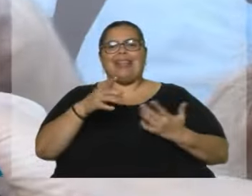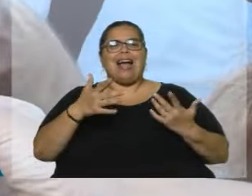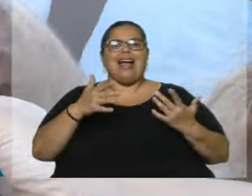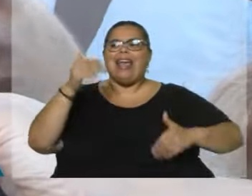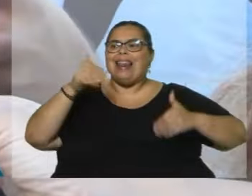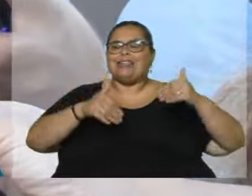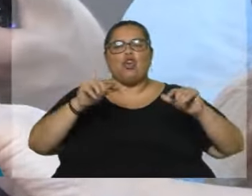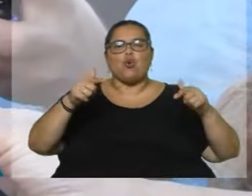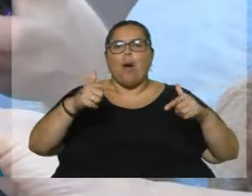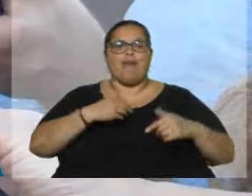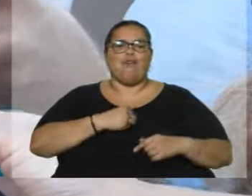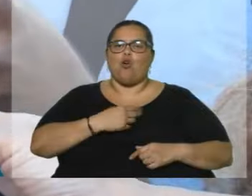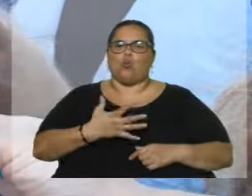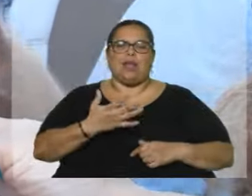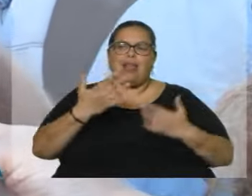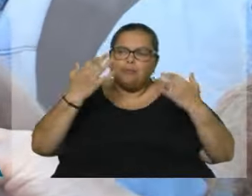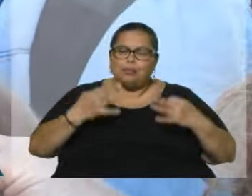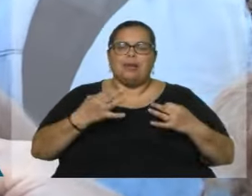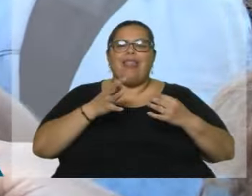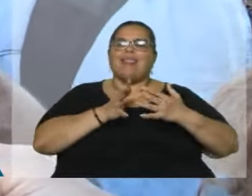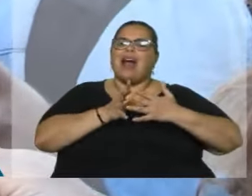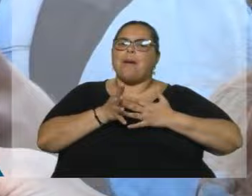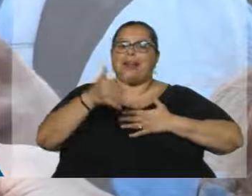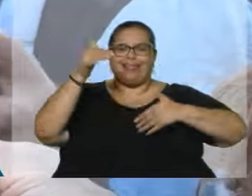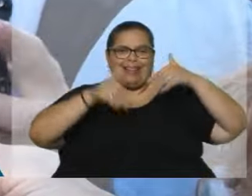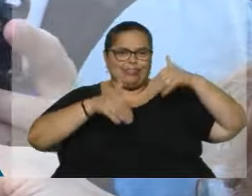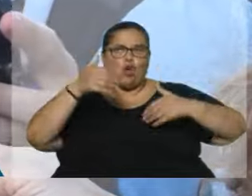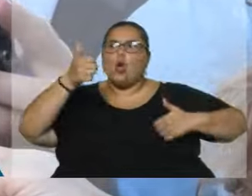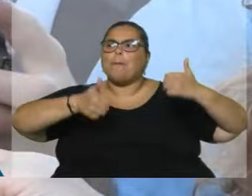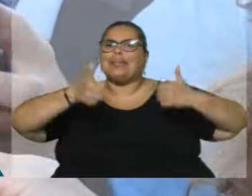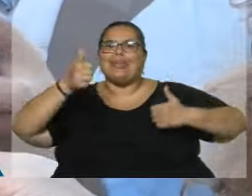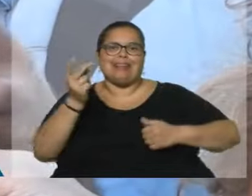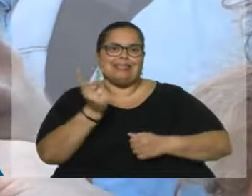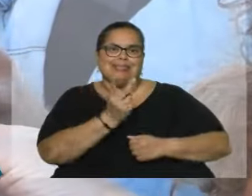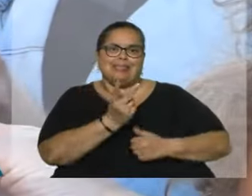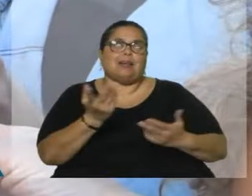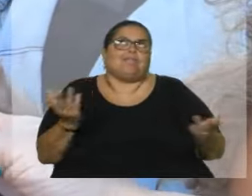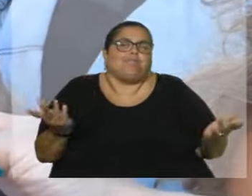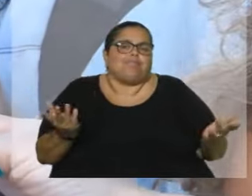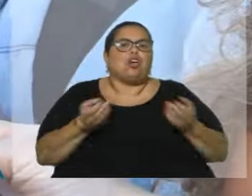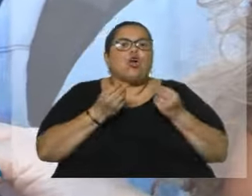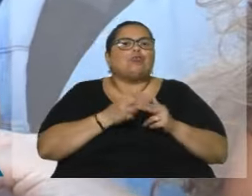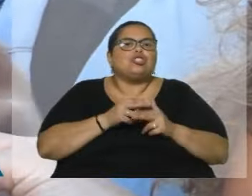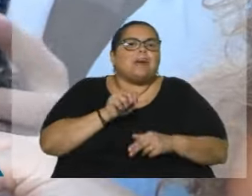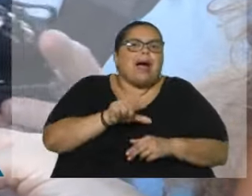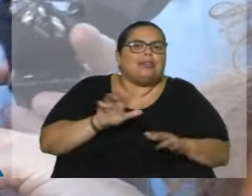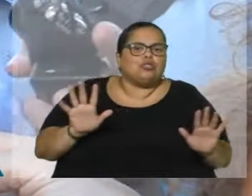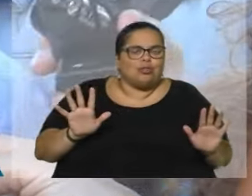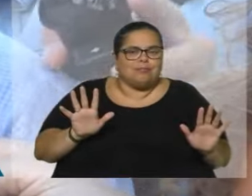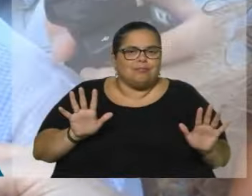voluntad de que sea una elección transparente ni que puedan competir todos. No sé cómo se les llama eso según el color político, pero